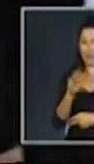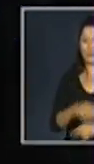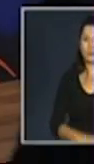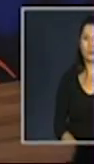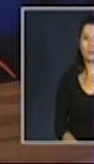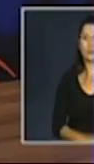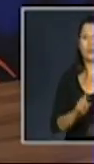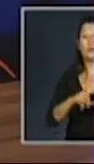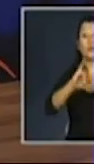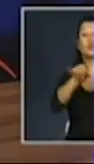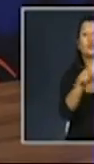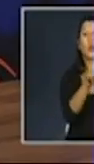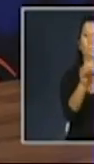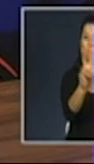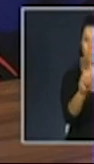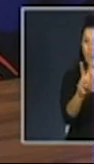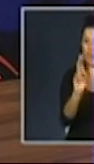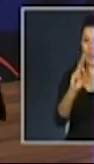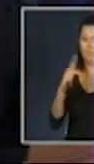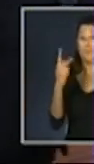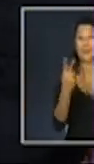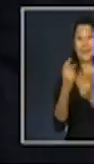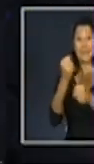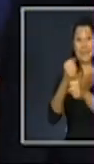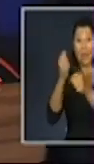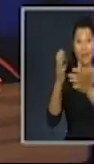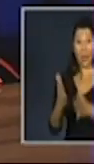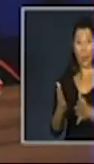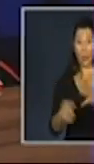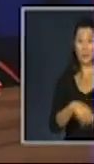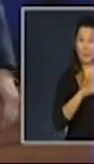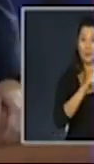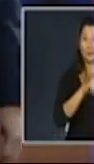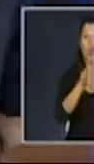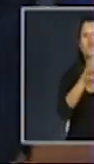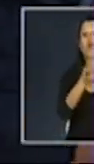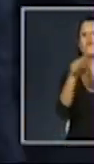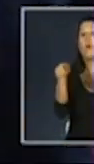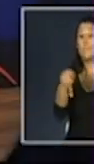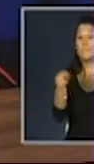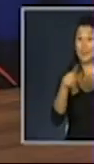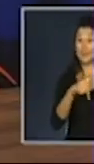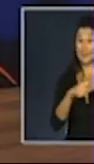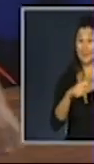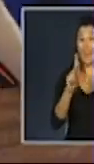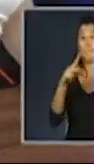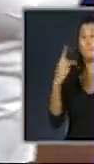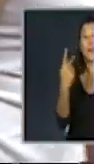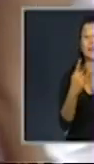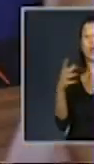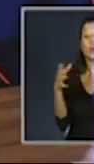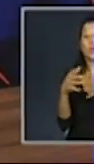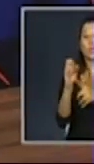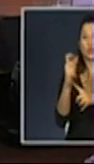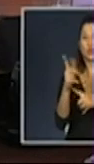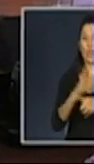lo que dice, o sea, está convencido que no va a ganar. ¿Quién? Otto Guevara. Sí, y está claramente... Se genera esa tensión. Exactamente, y está claramente más bien en la